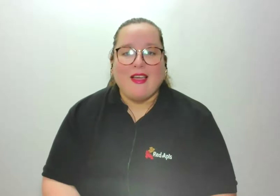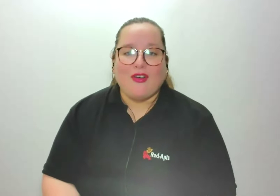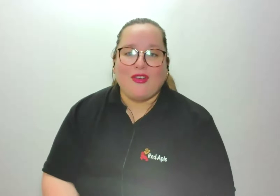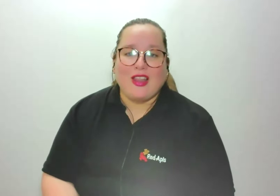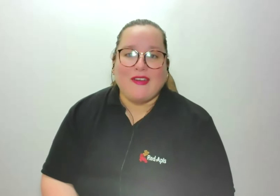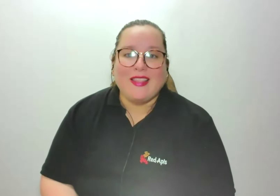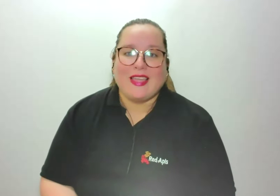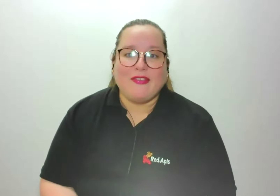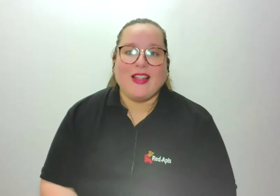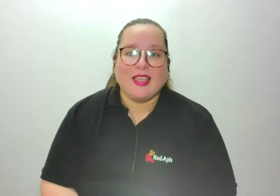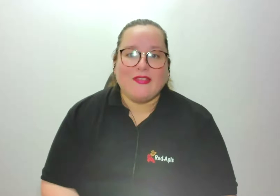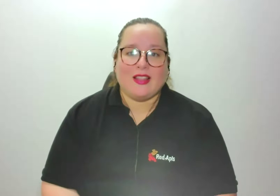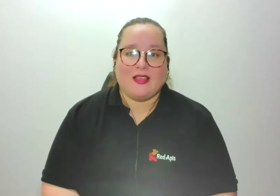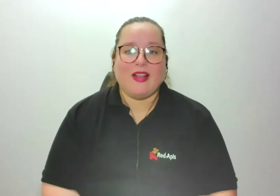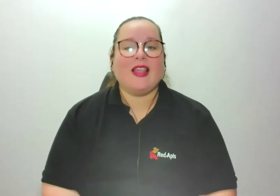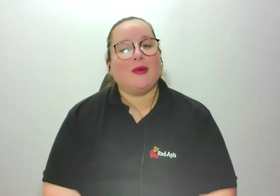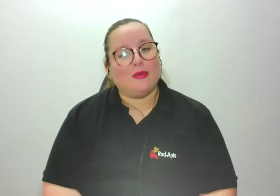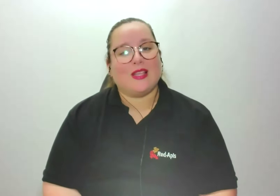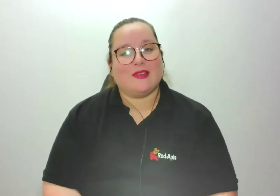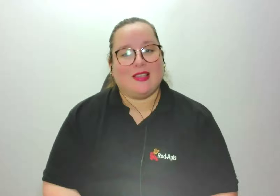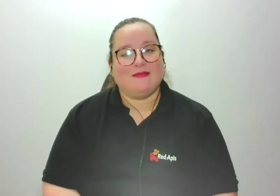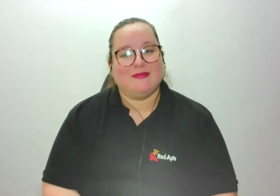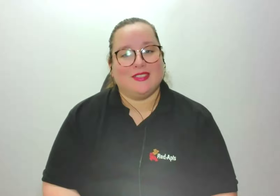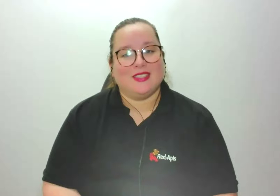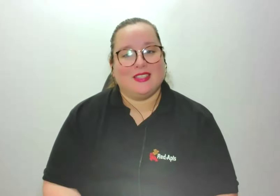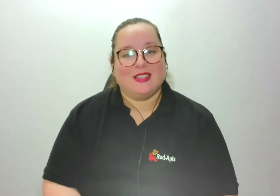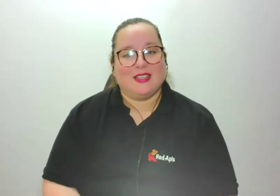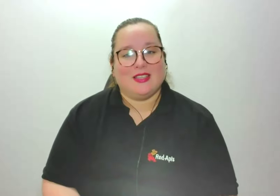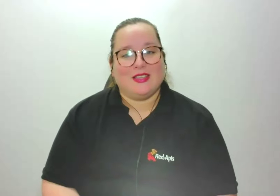oralista, o le falta, ¿qué falta? ¿Qué falta? Falta la cultura sorda.